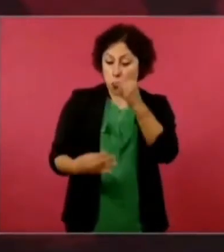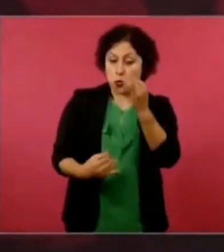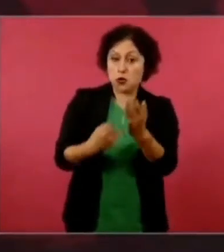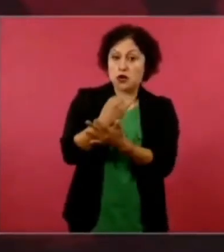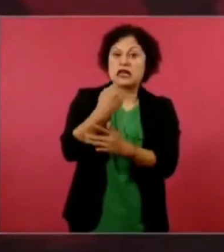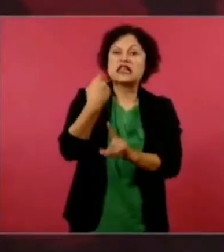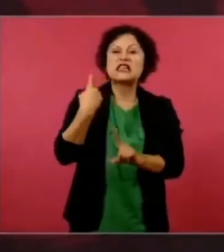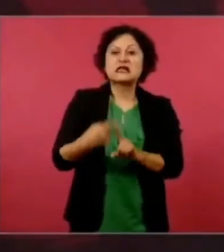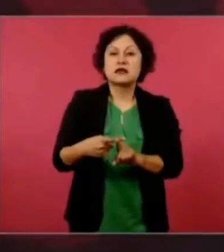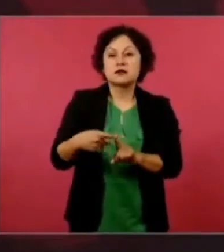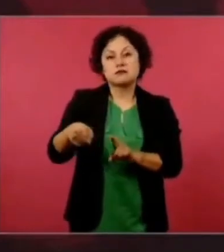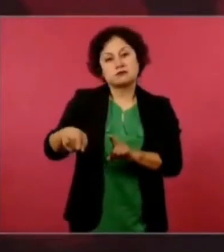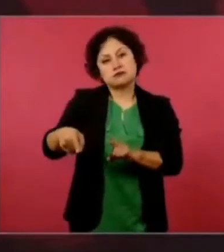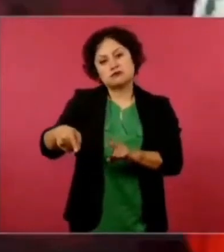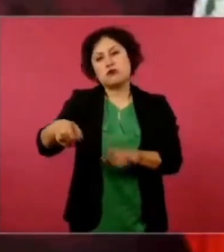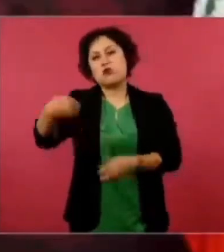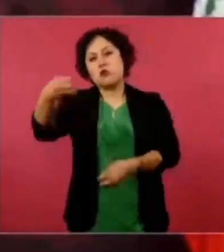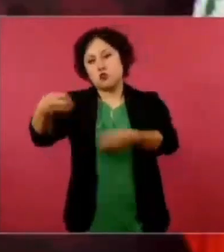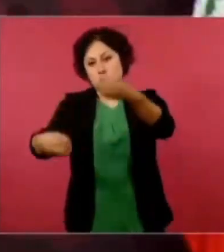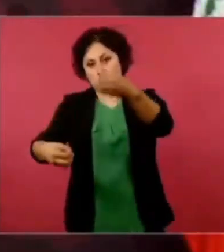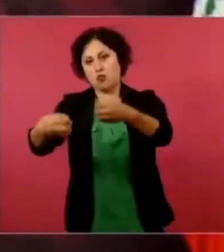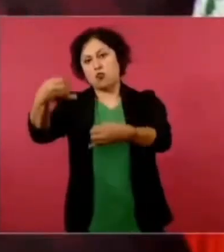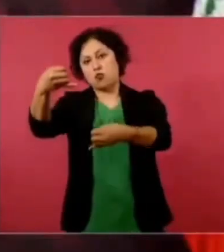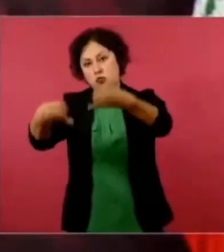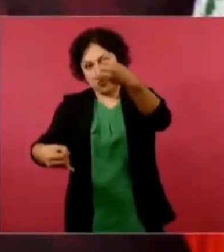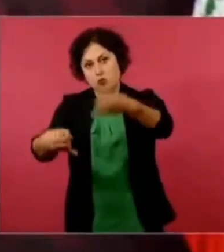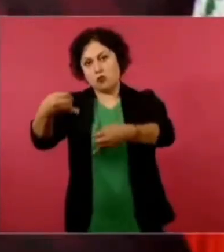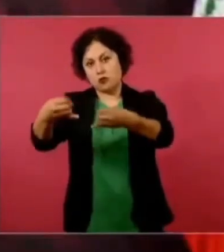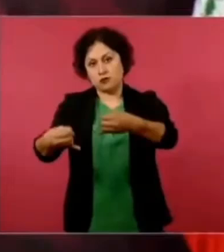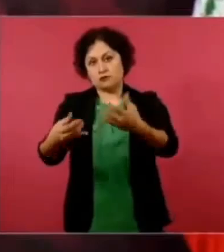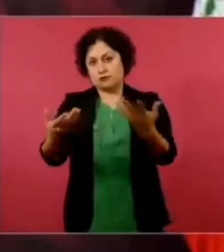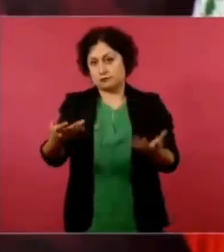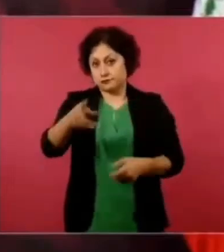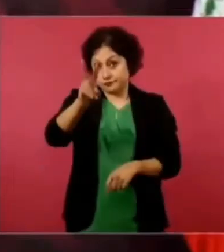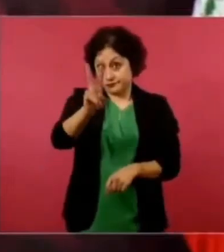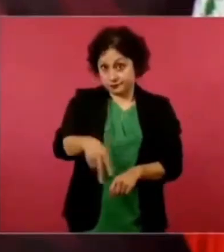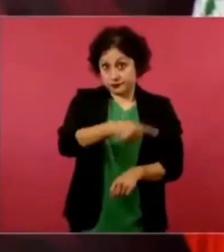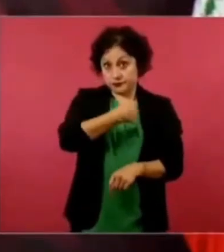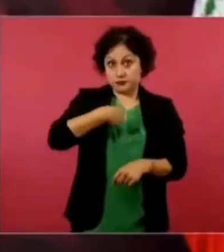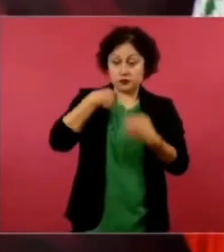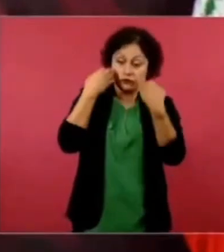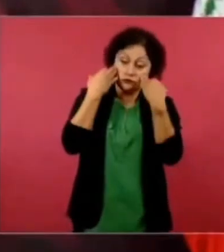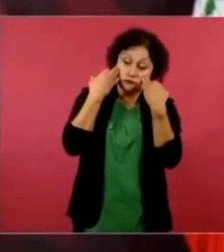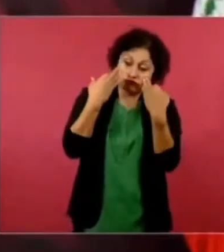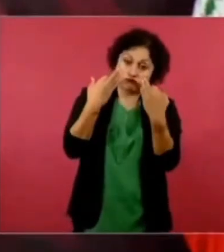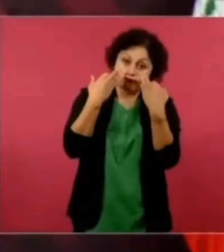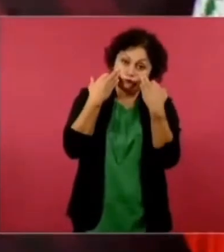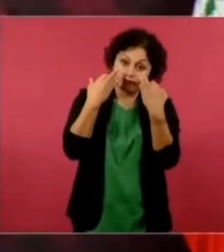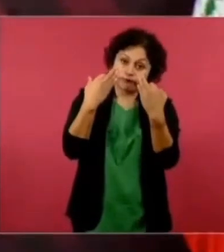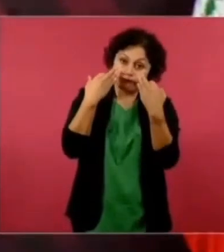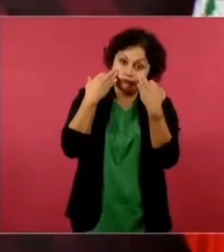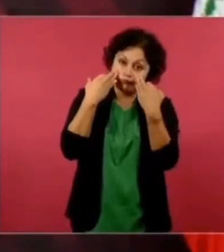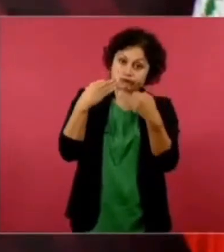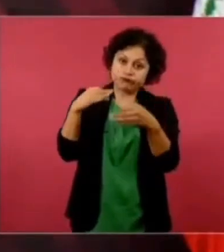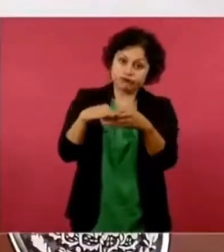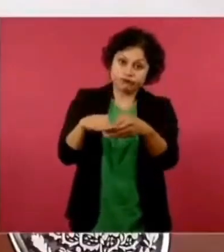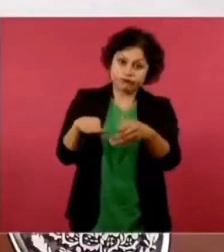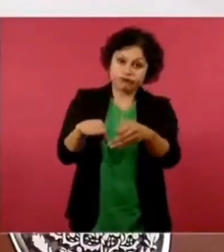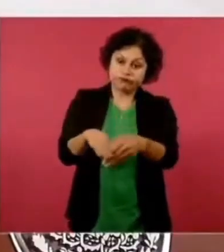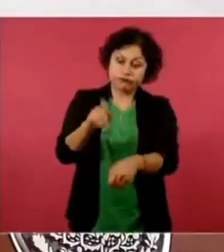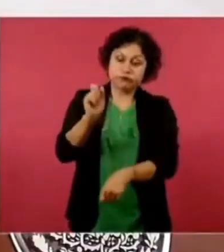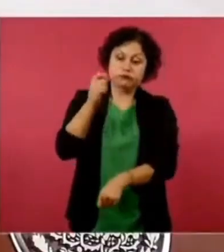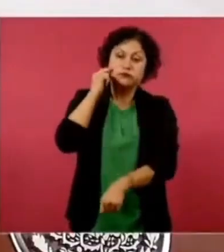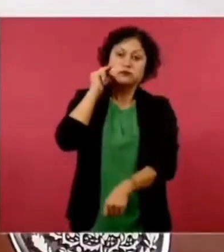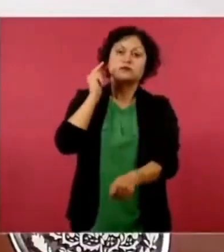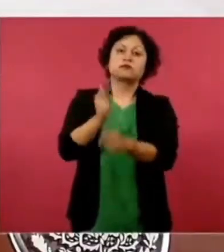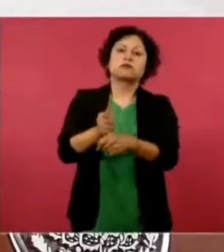Y lo que hemos constatado es que la mayoría de los jueces actúan por